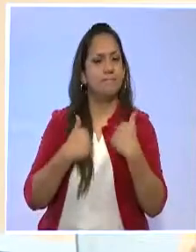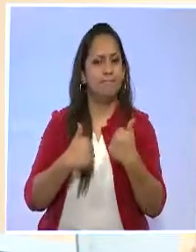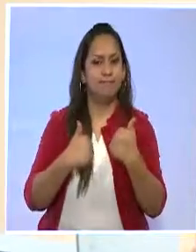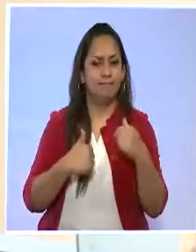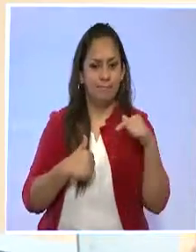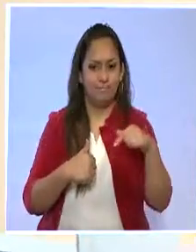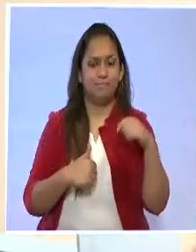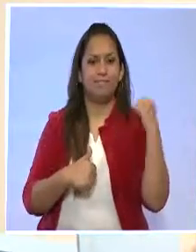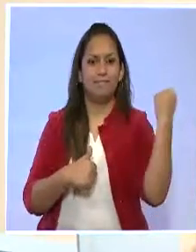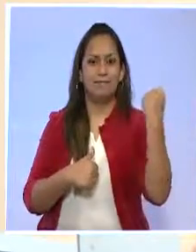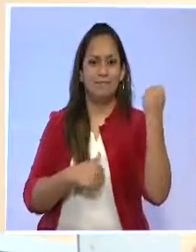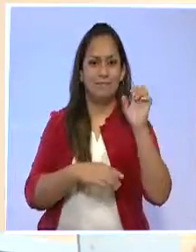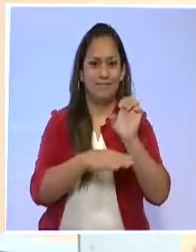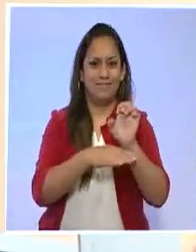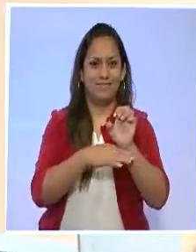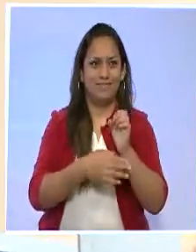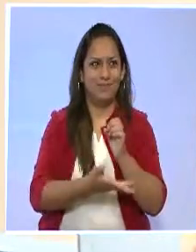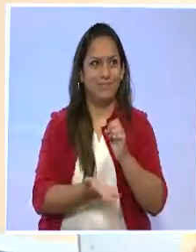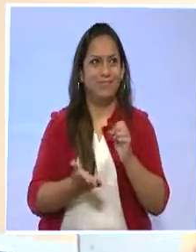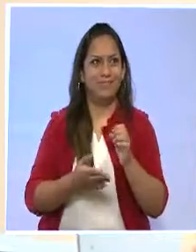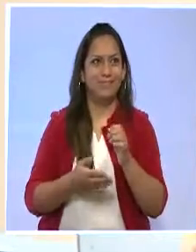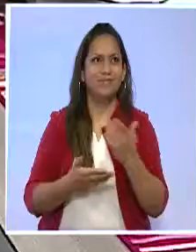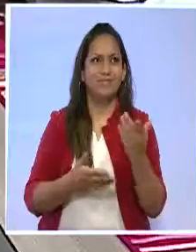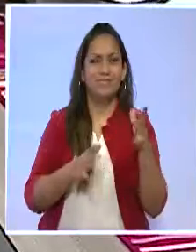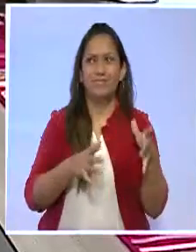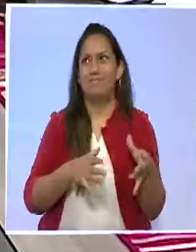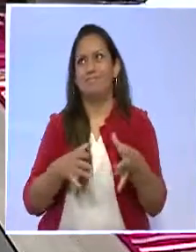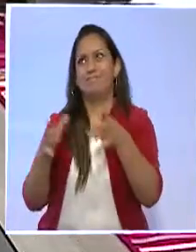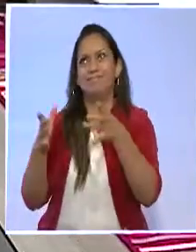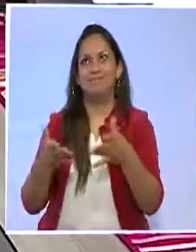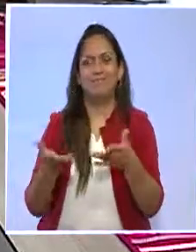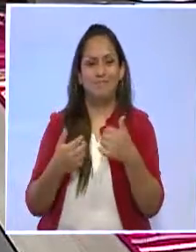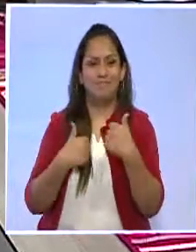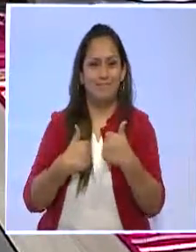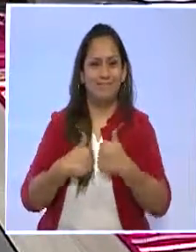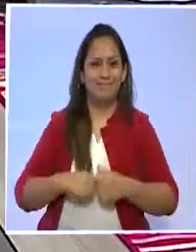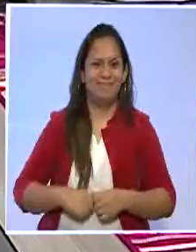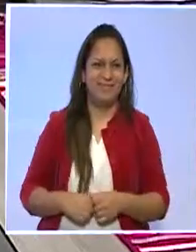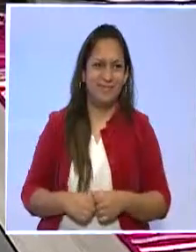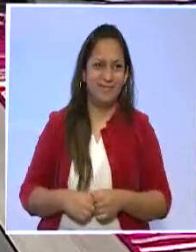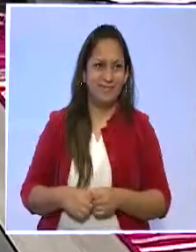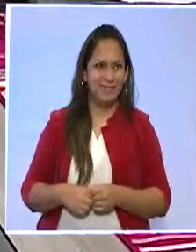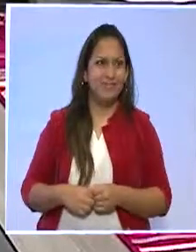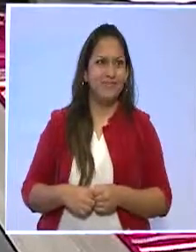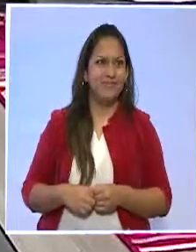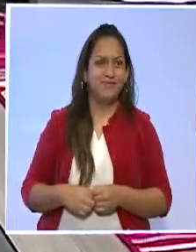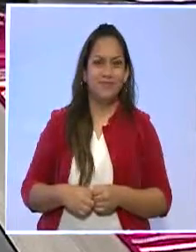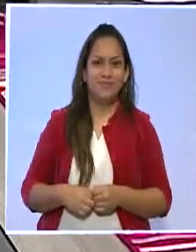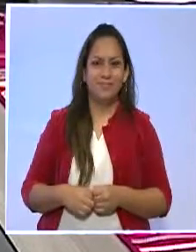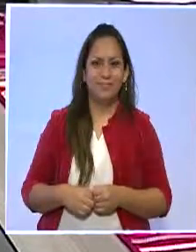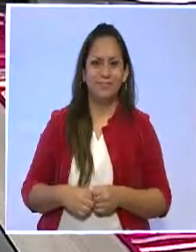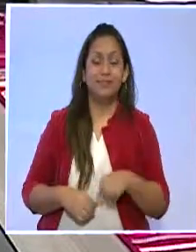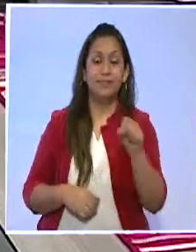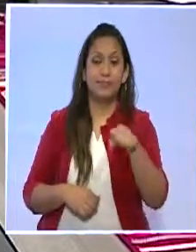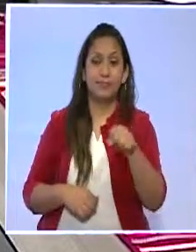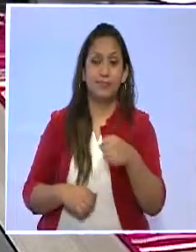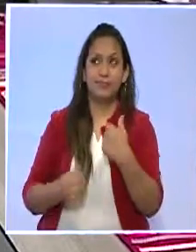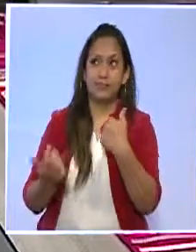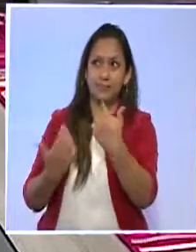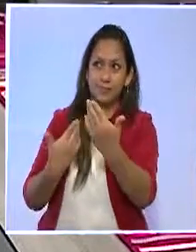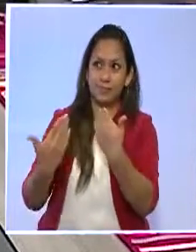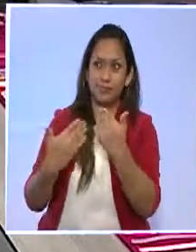ecuador sin duda alguna artistas de exportación diría no como históricamente vamos descubriendo cuán cerca nos estamos también